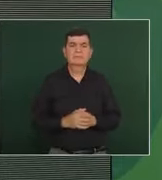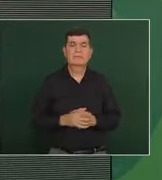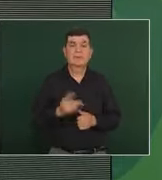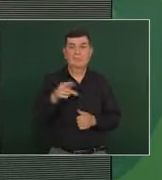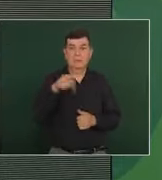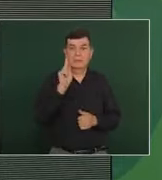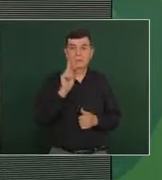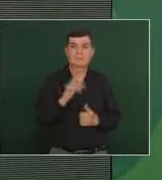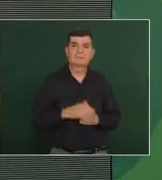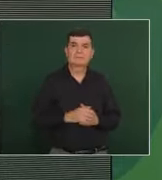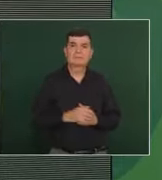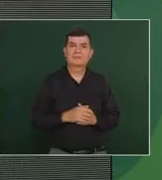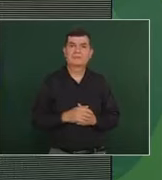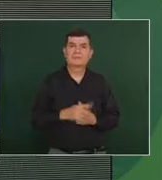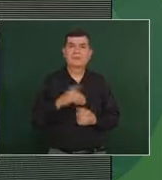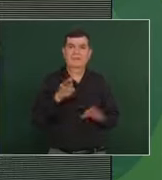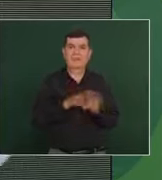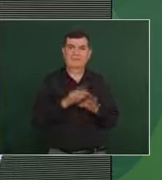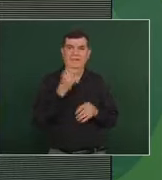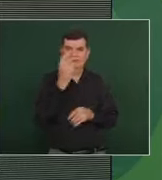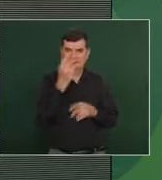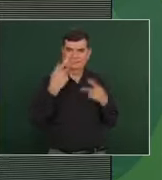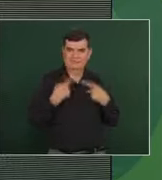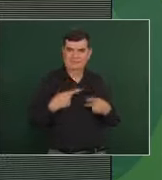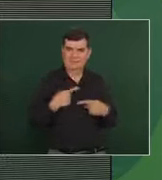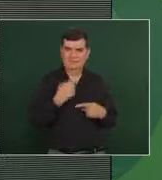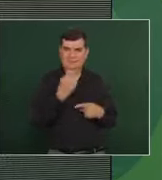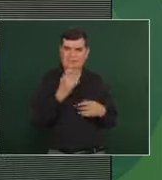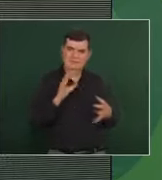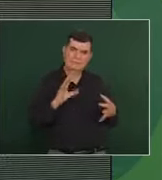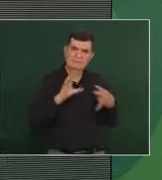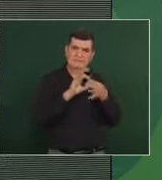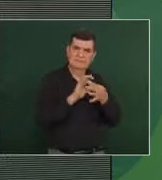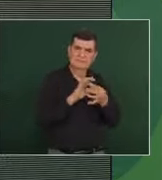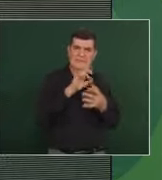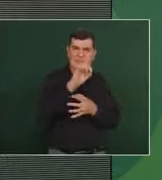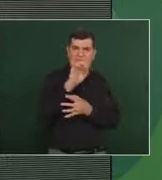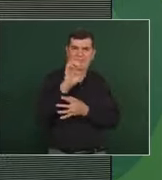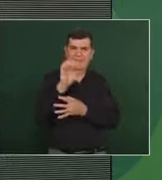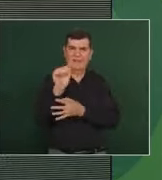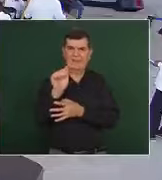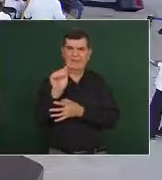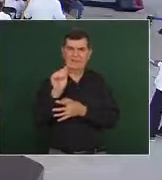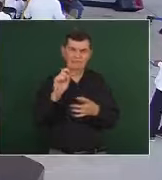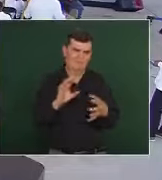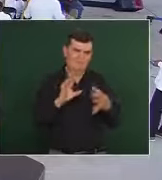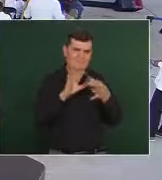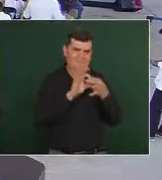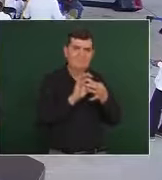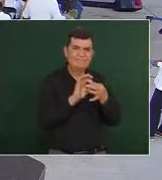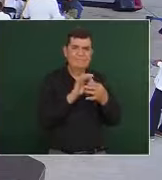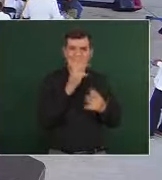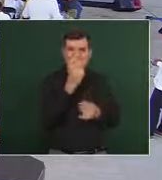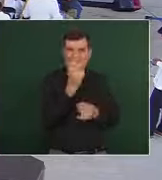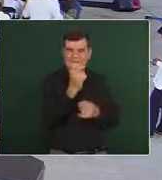Pero es un agente vinculado con la DEA, de